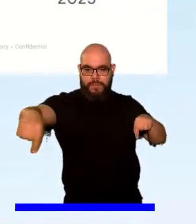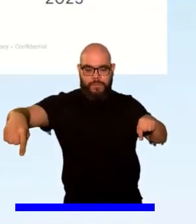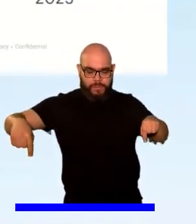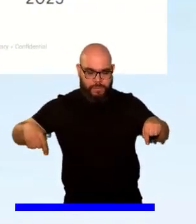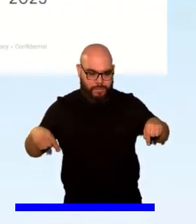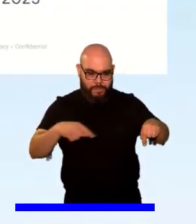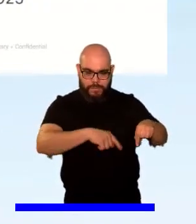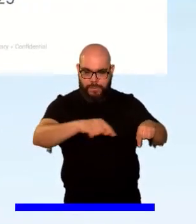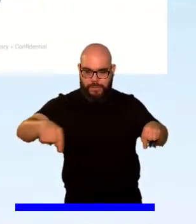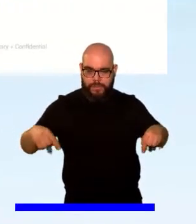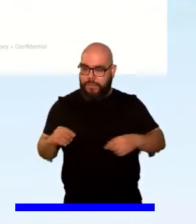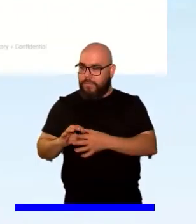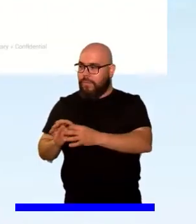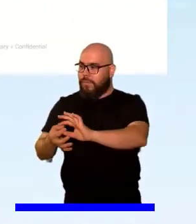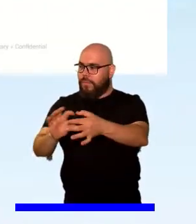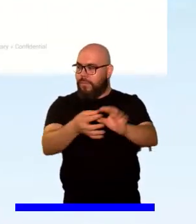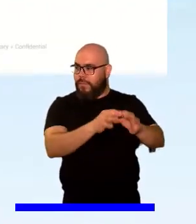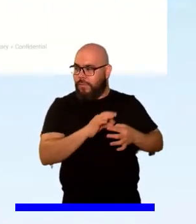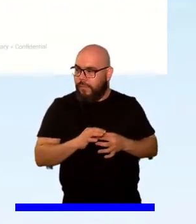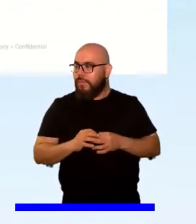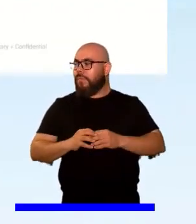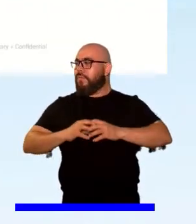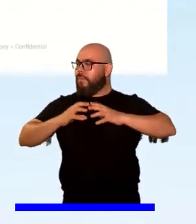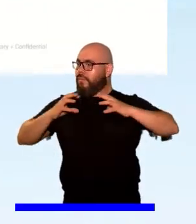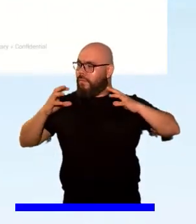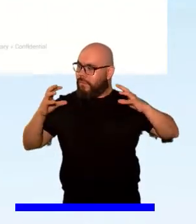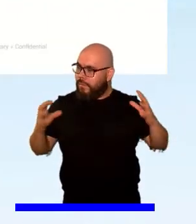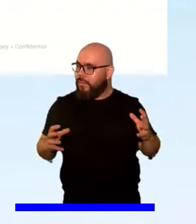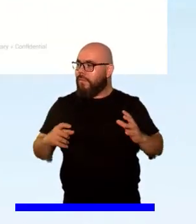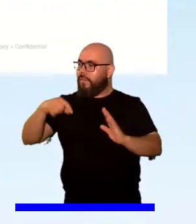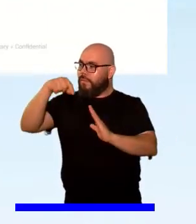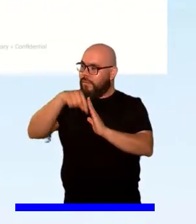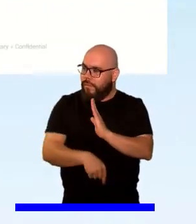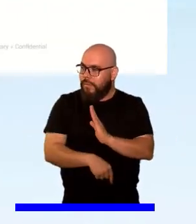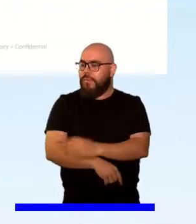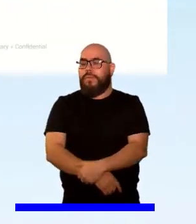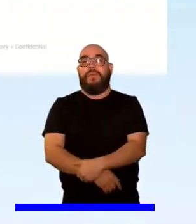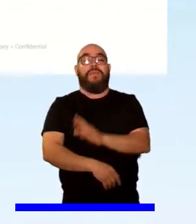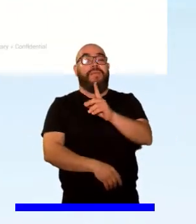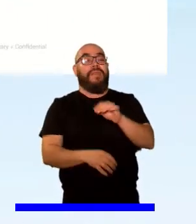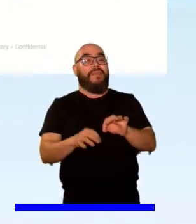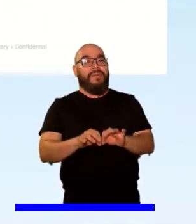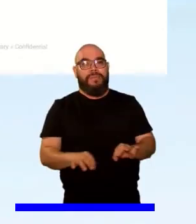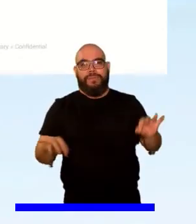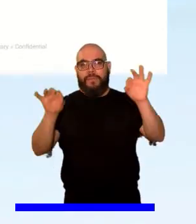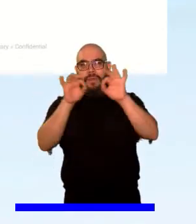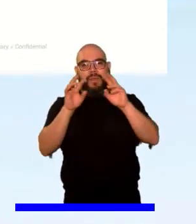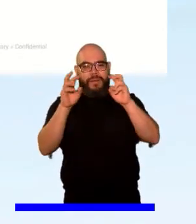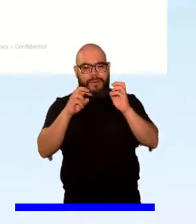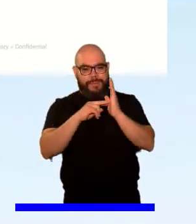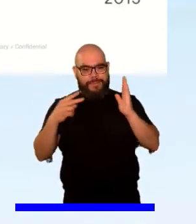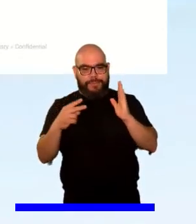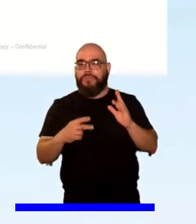sus relaciones. Hablándolo muy a grandes rasgos, sin profundizar. Pero lo importante de esto no es todo ese